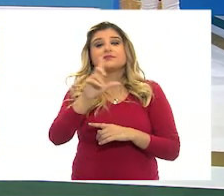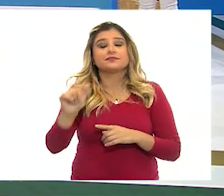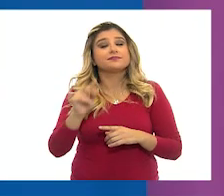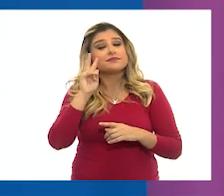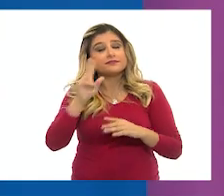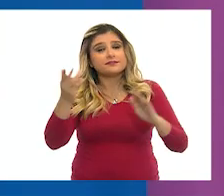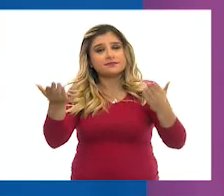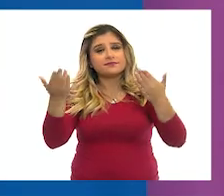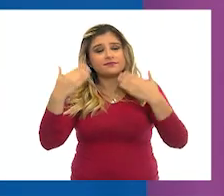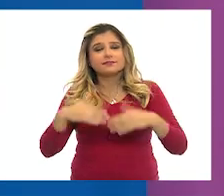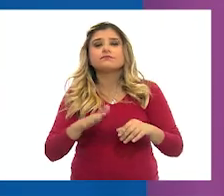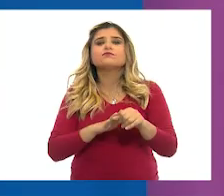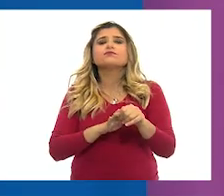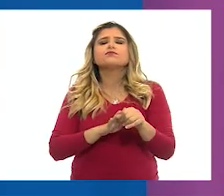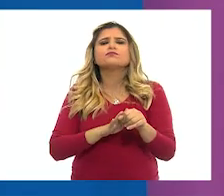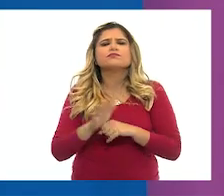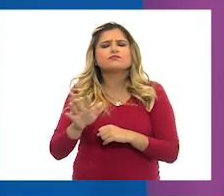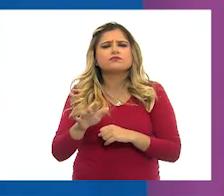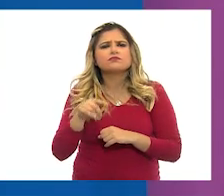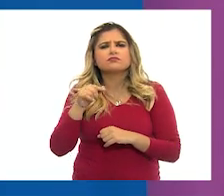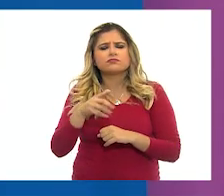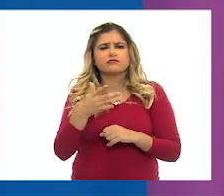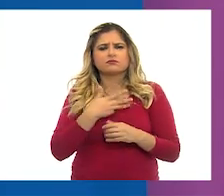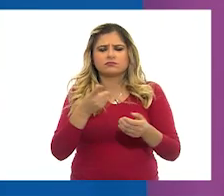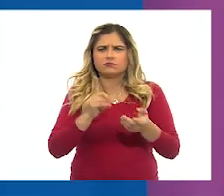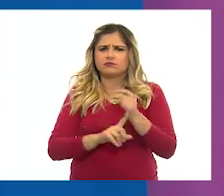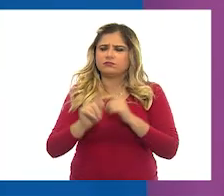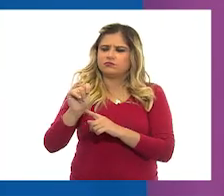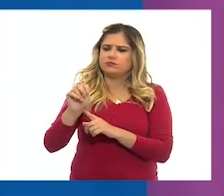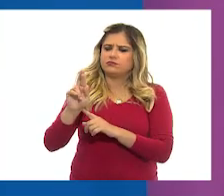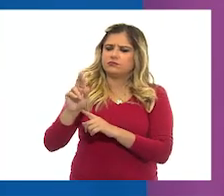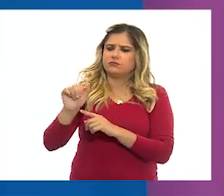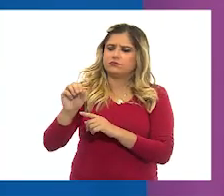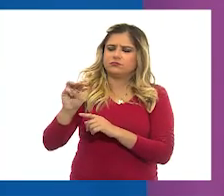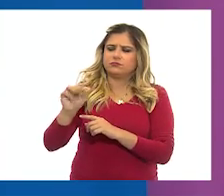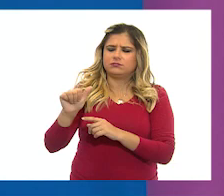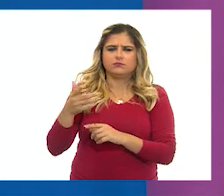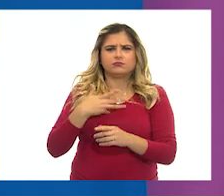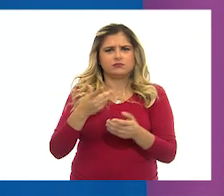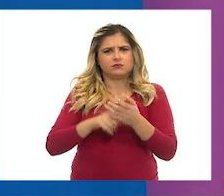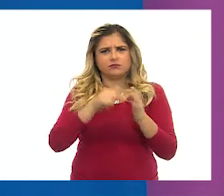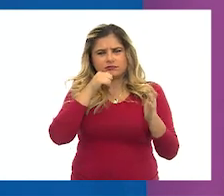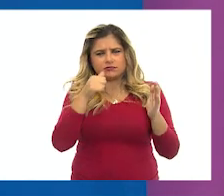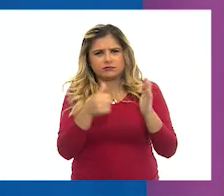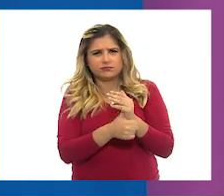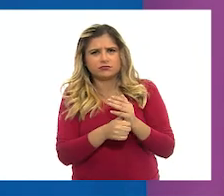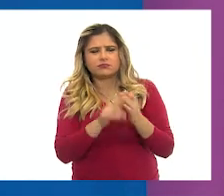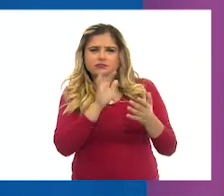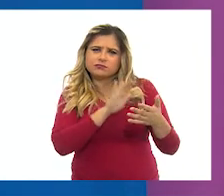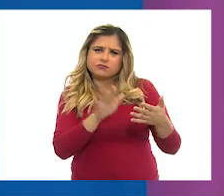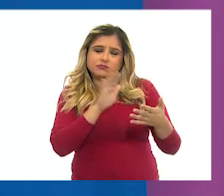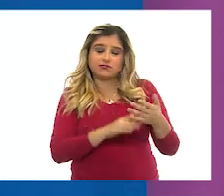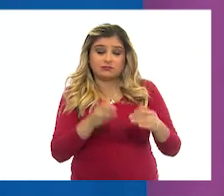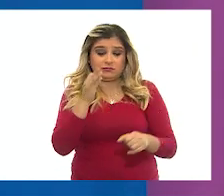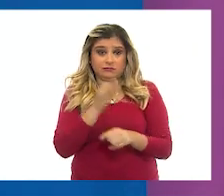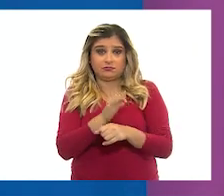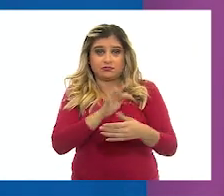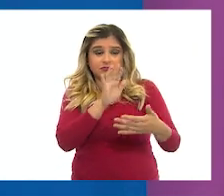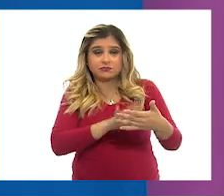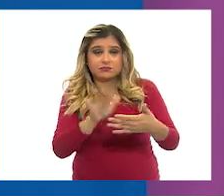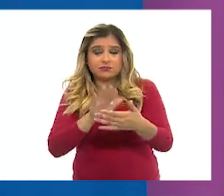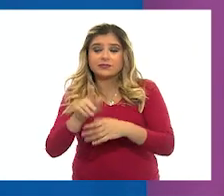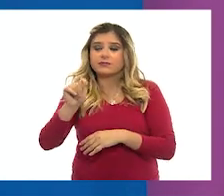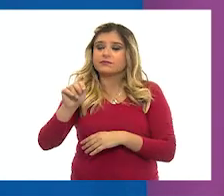a ver cuál es el tipo de trama que suelen tener las cartas. Y las que hemos leído hasta este momento tienen